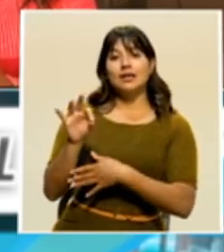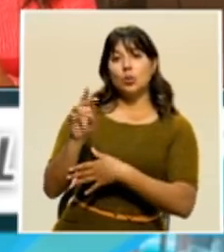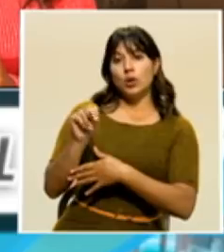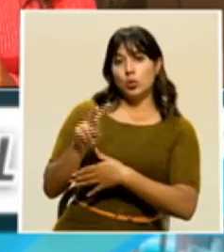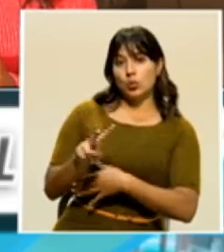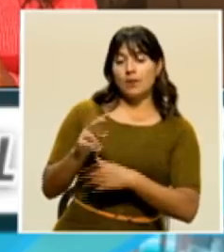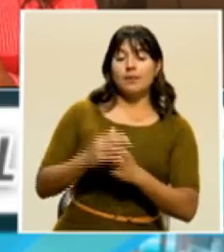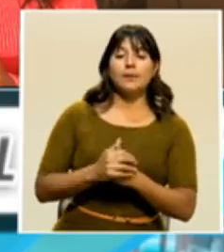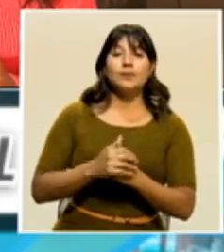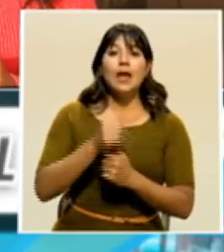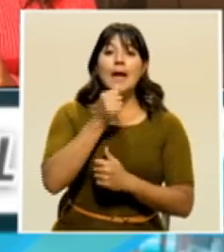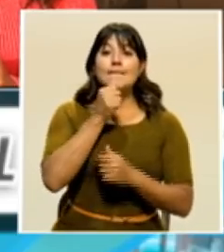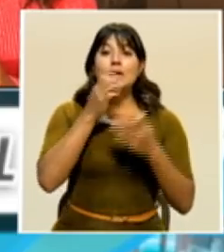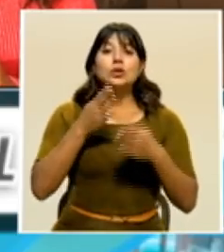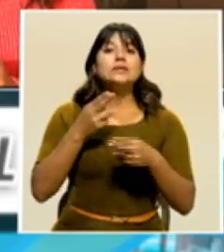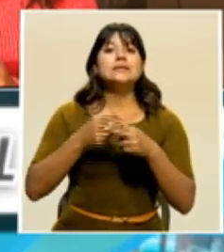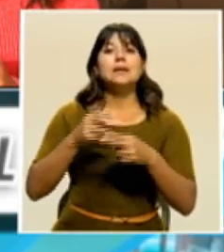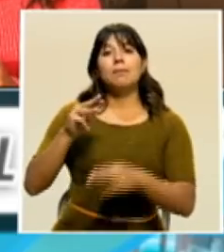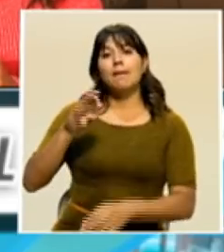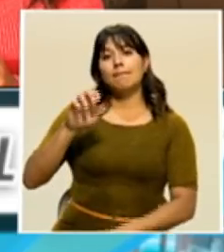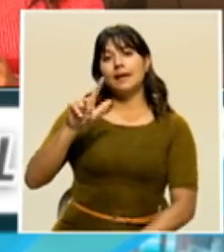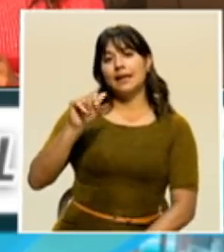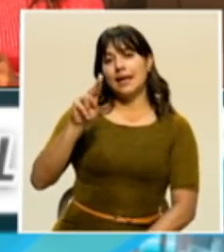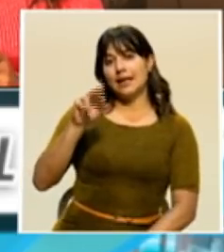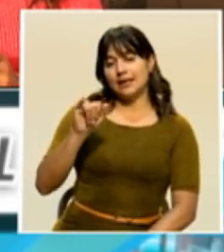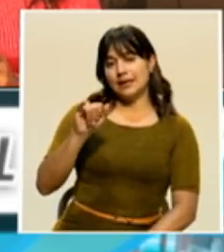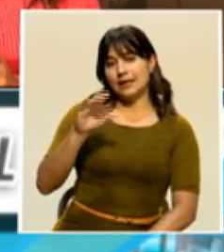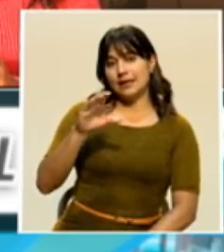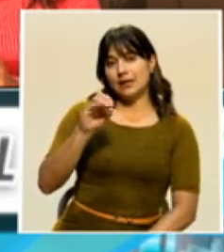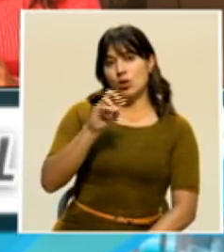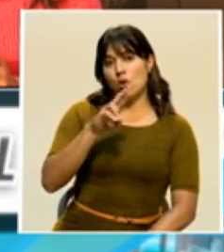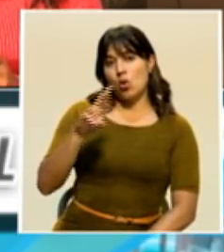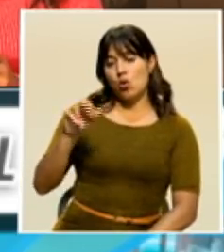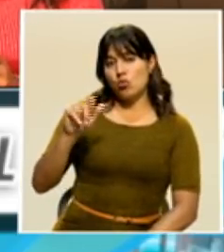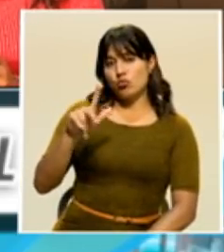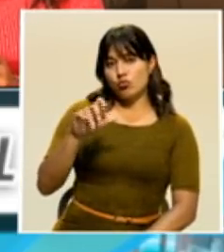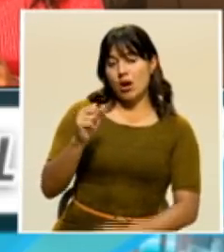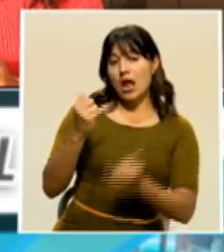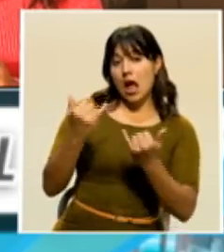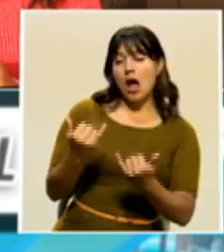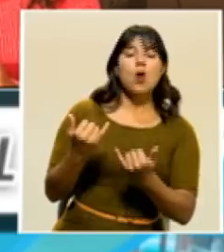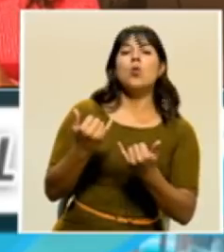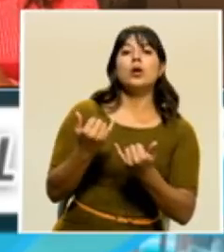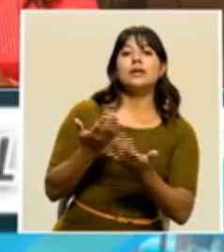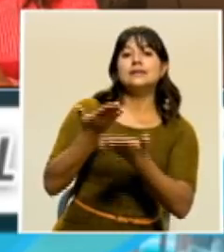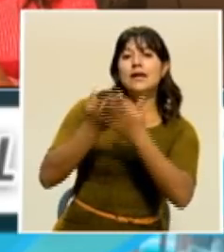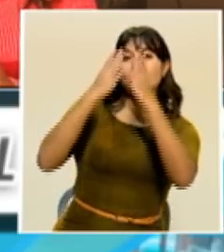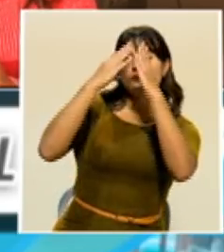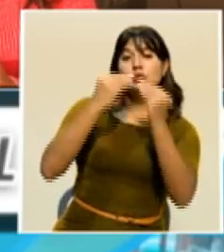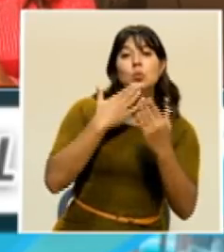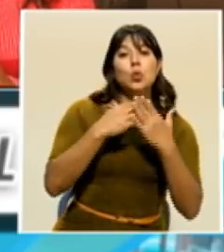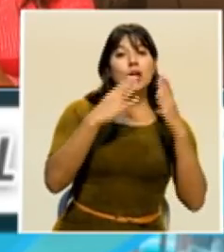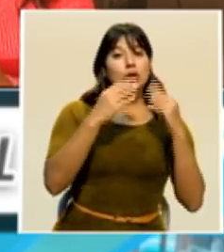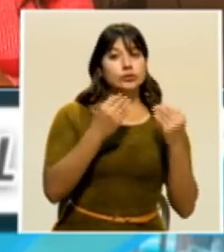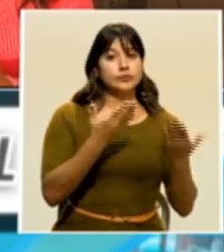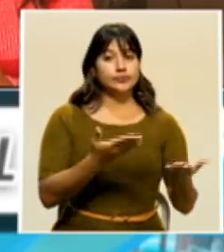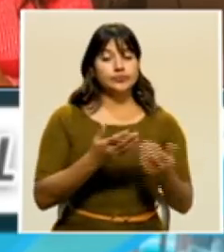noviembre. La periodista Melanie Corrales nos informa en vivo. Buenas noches, Melanie, adelante.